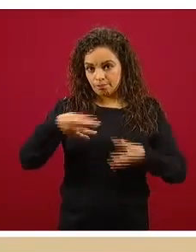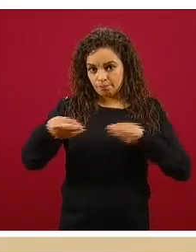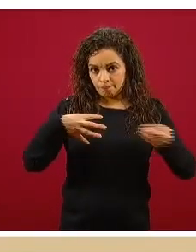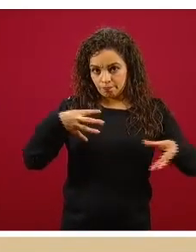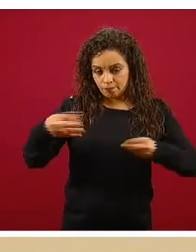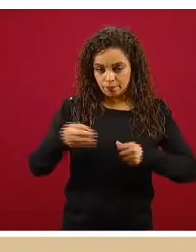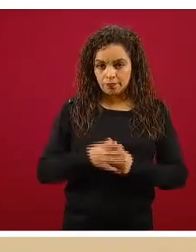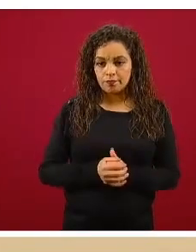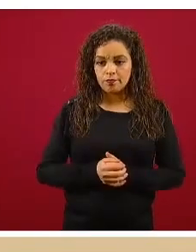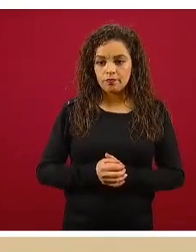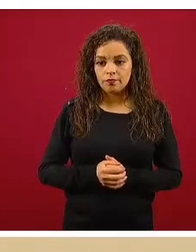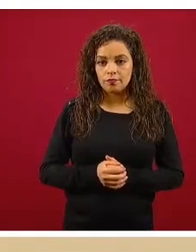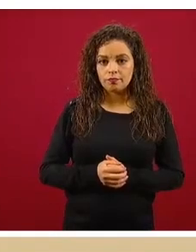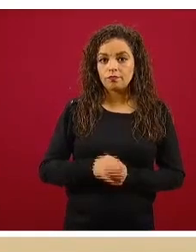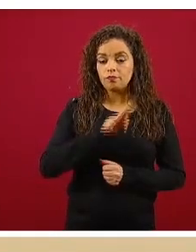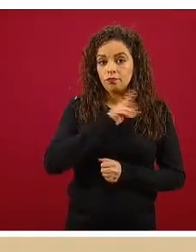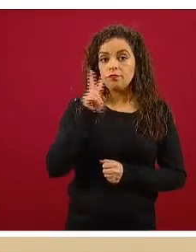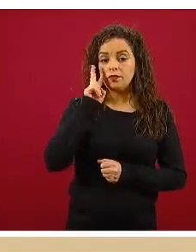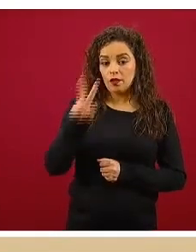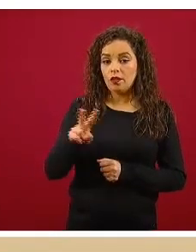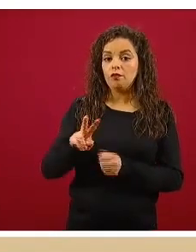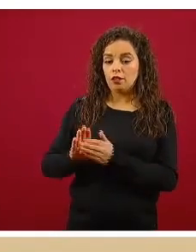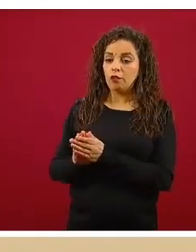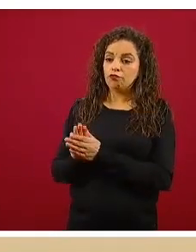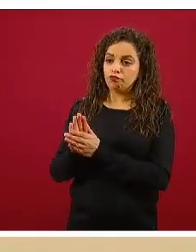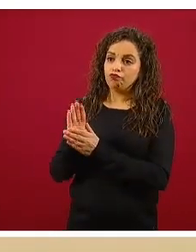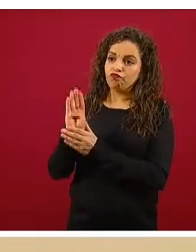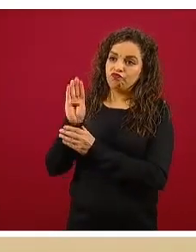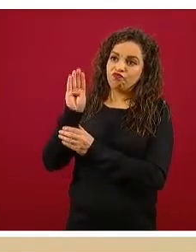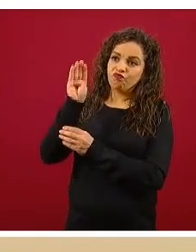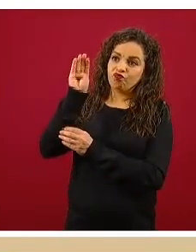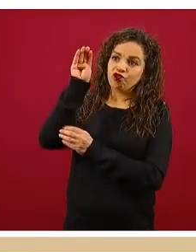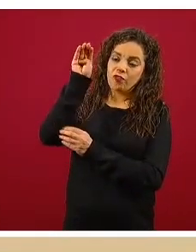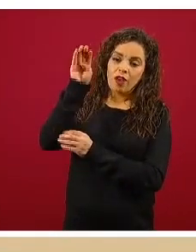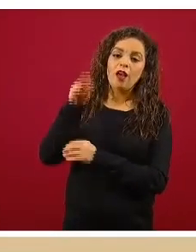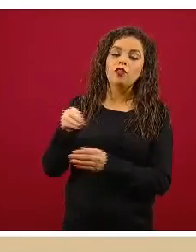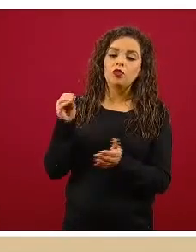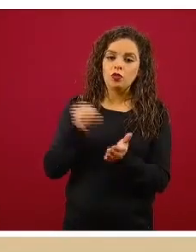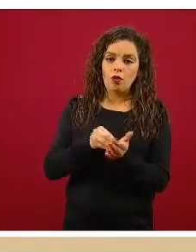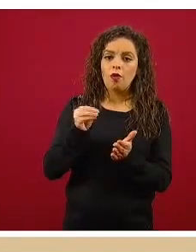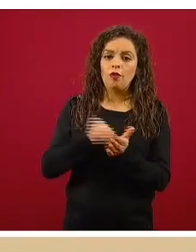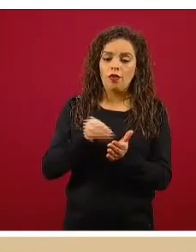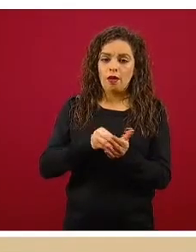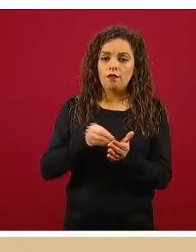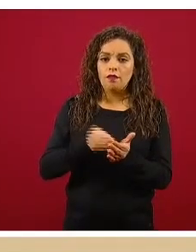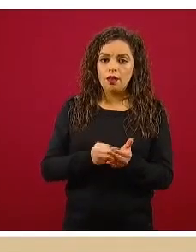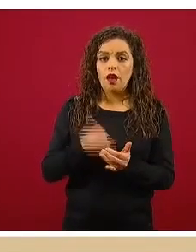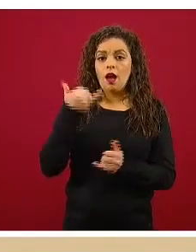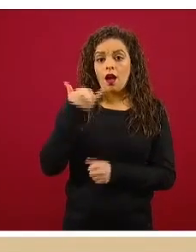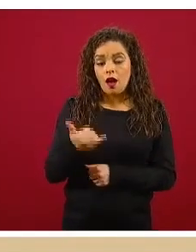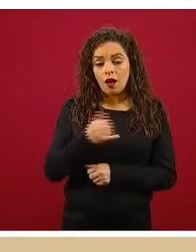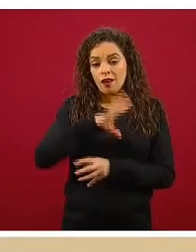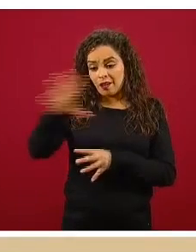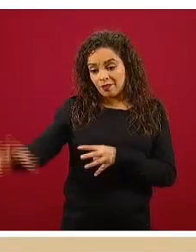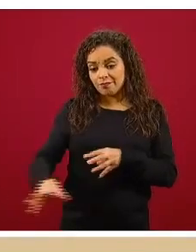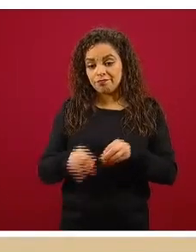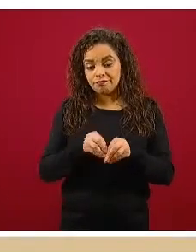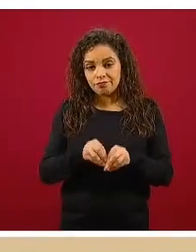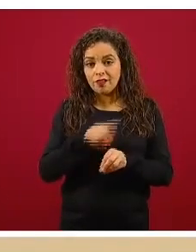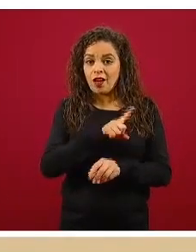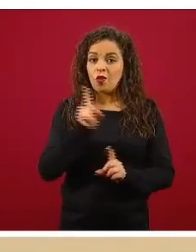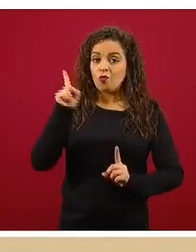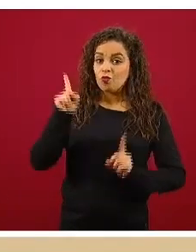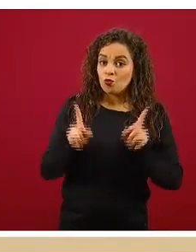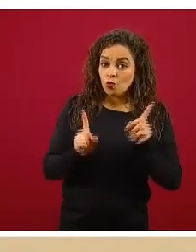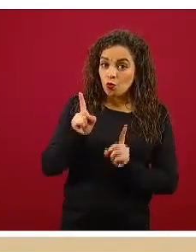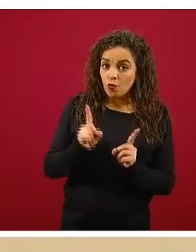tendencia ascendente que continúa como tal. Si sumamos los casos que aún son sospechosos a los casos que ya están